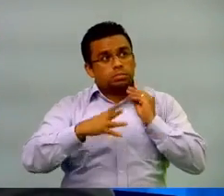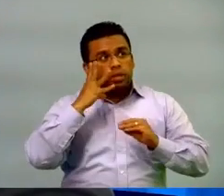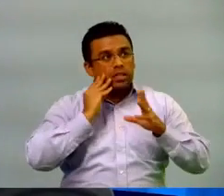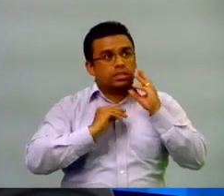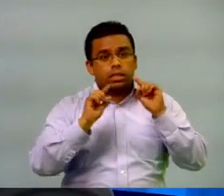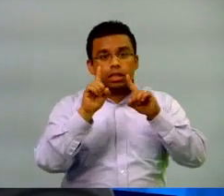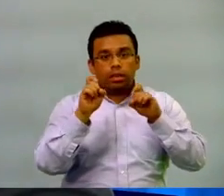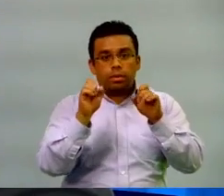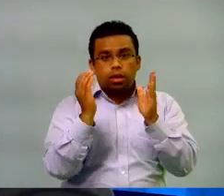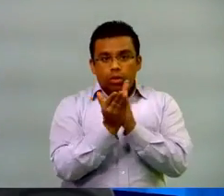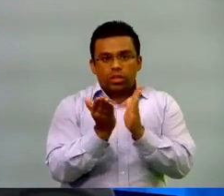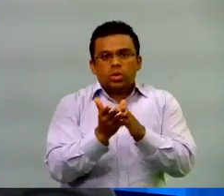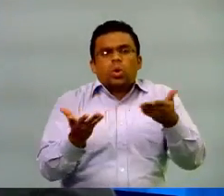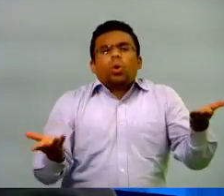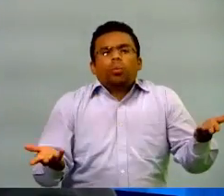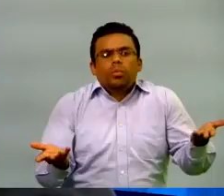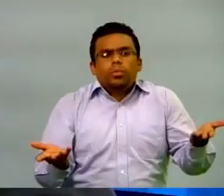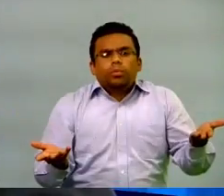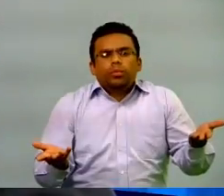para educación?